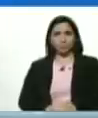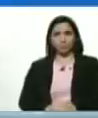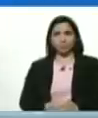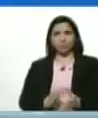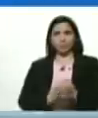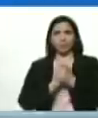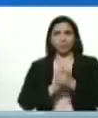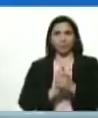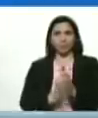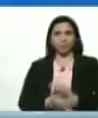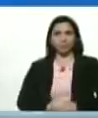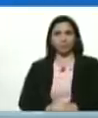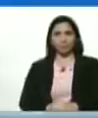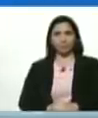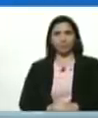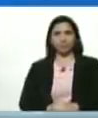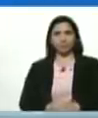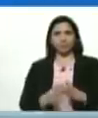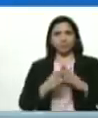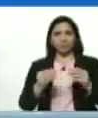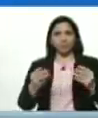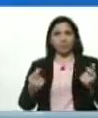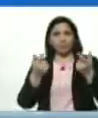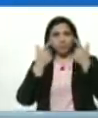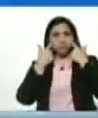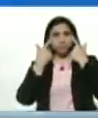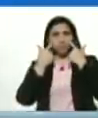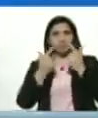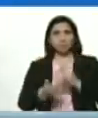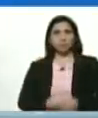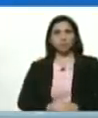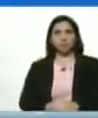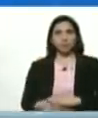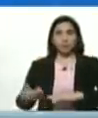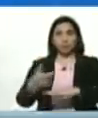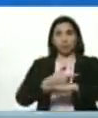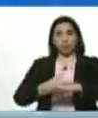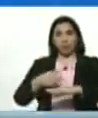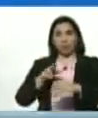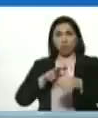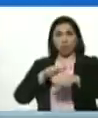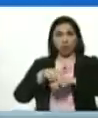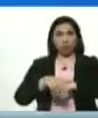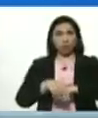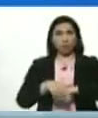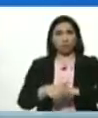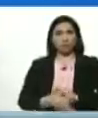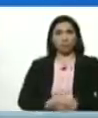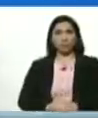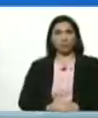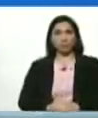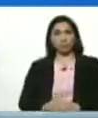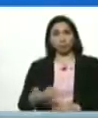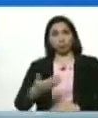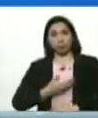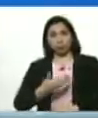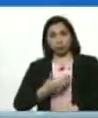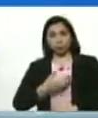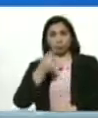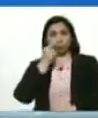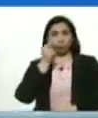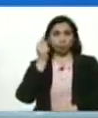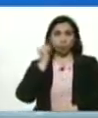compañeras todo el mundo mosca los valles del tuy gobernador héctor rodríguez alcalde alcaldesa